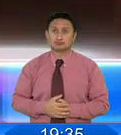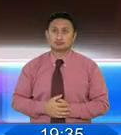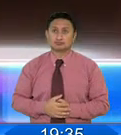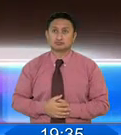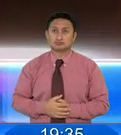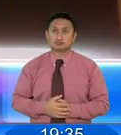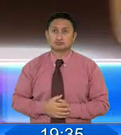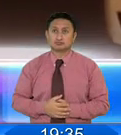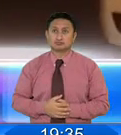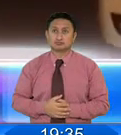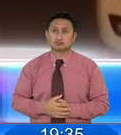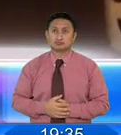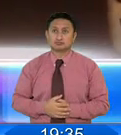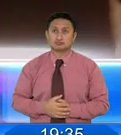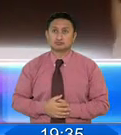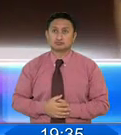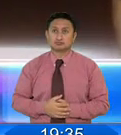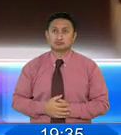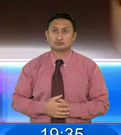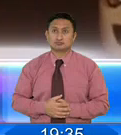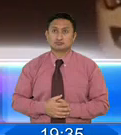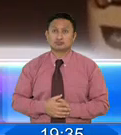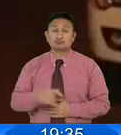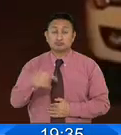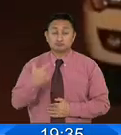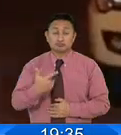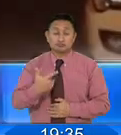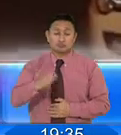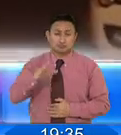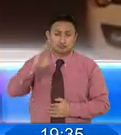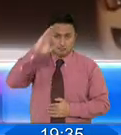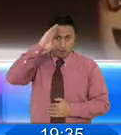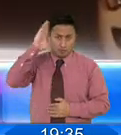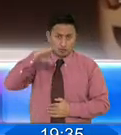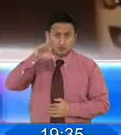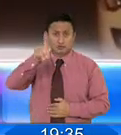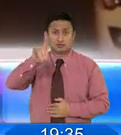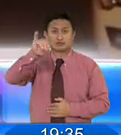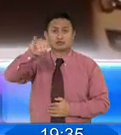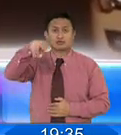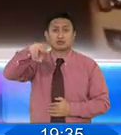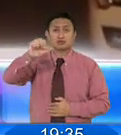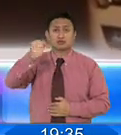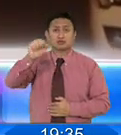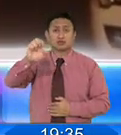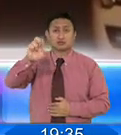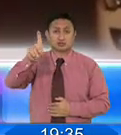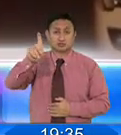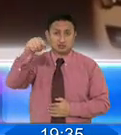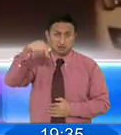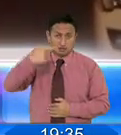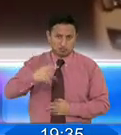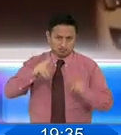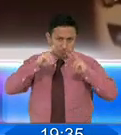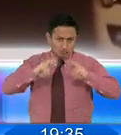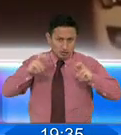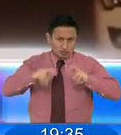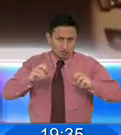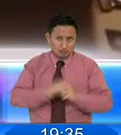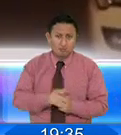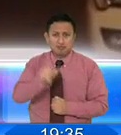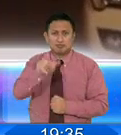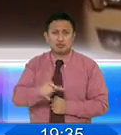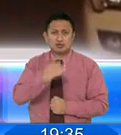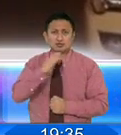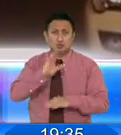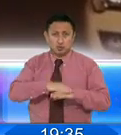Estamos realizando las operaciones básicas de inteligencia con Dinacet y además policía judicial para tratar de ubicar a los